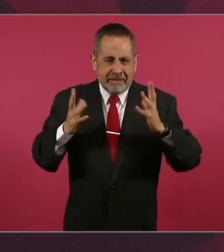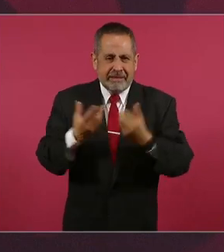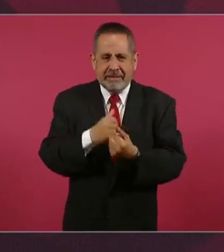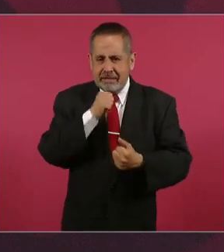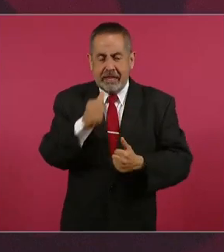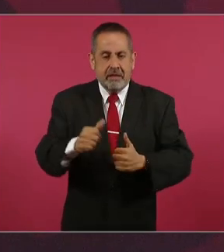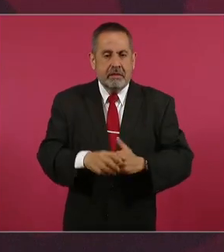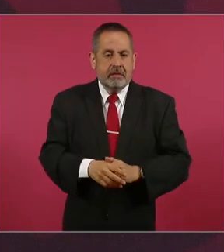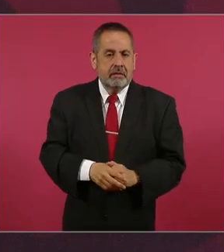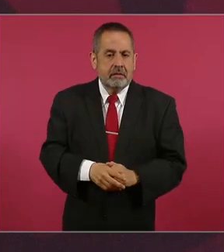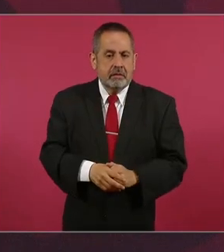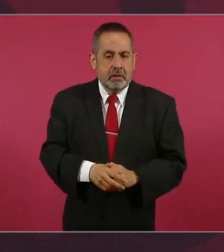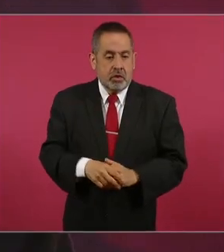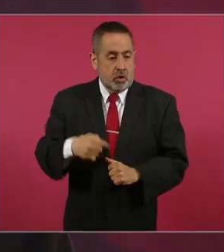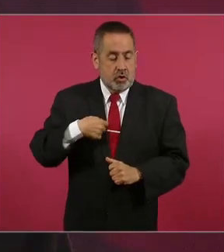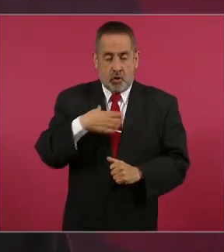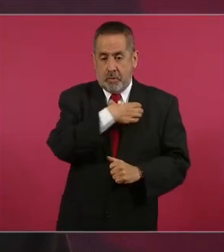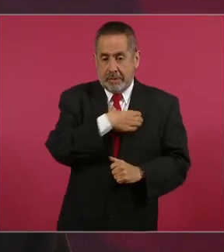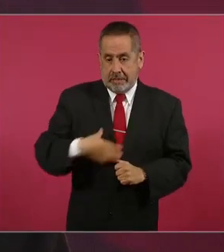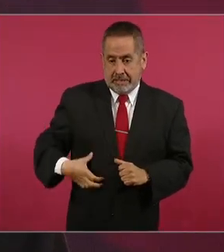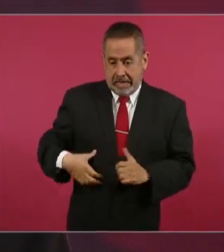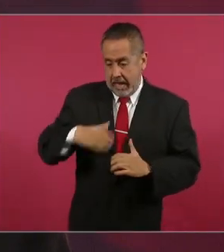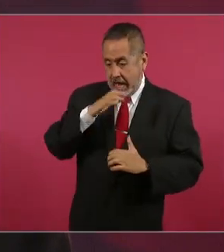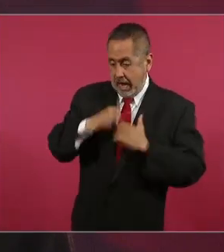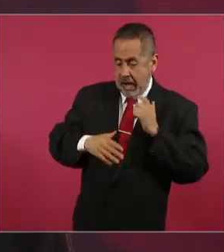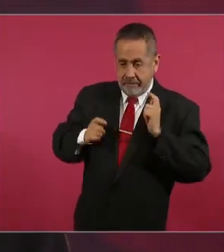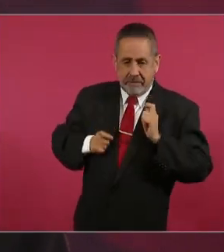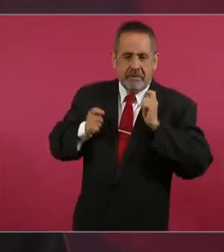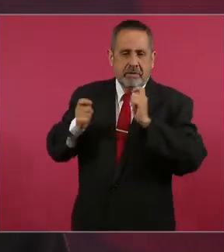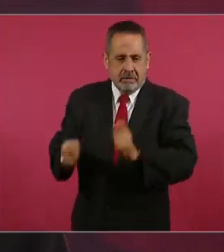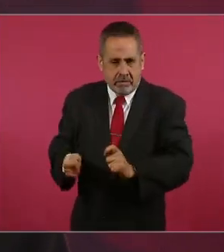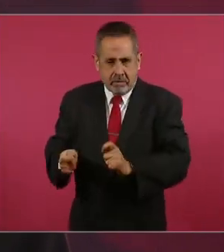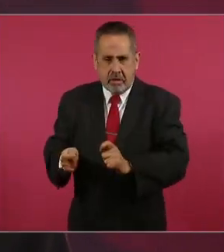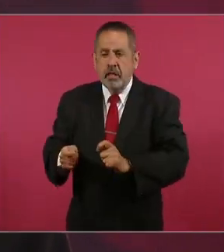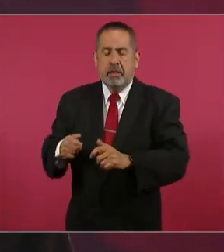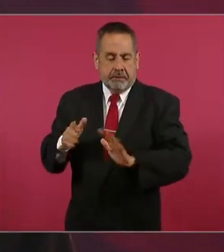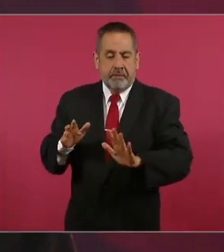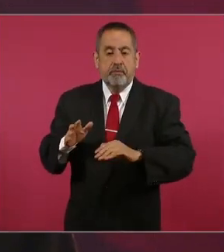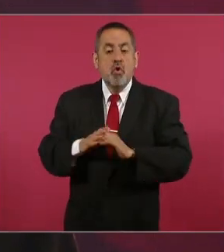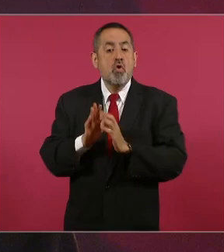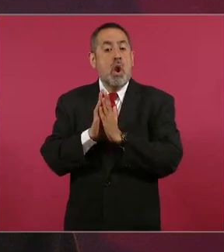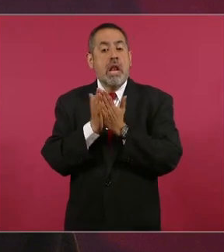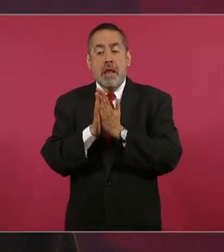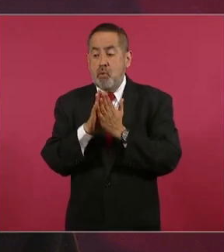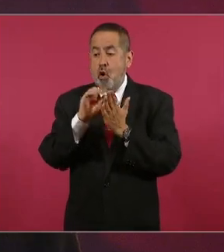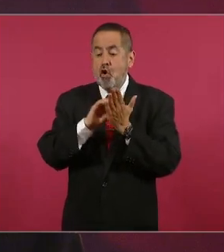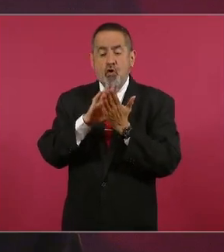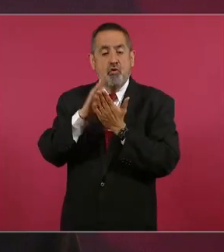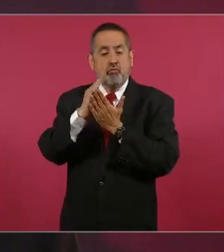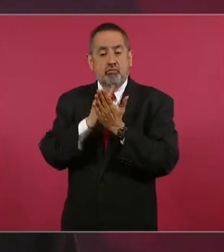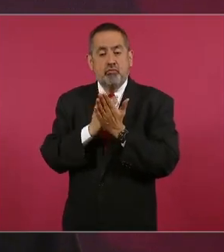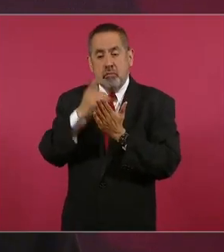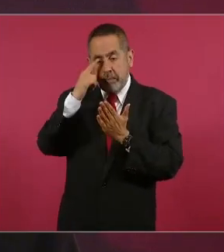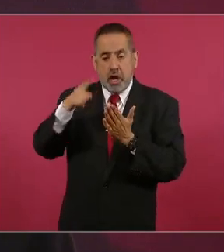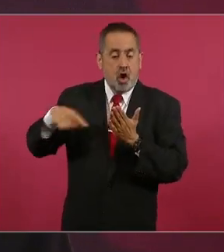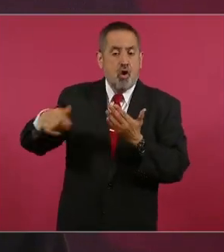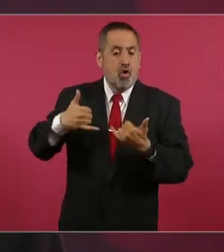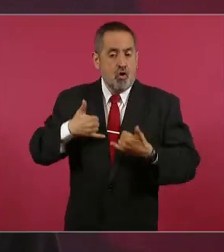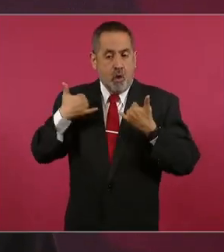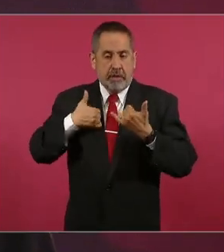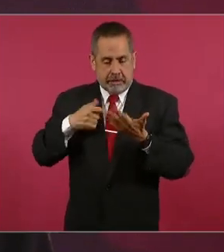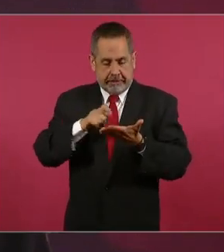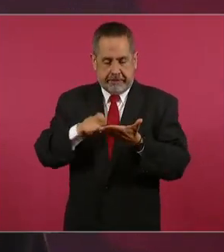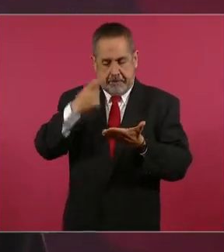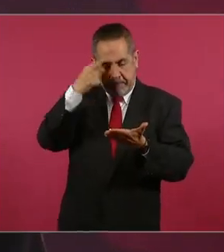a partir de que entregue la banda presidencial, pero sí les quiero dejar un libro a los jóvenes, se los voy a dedicar a